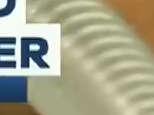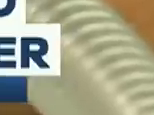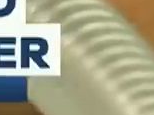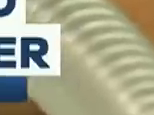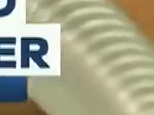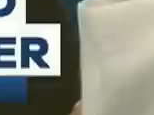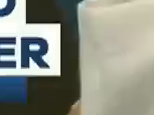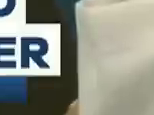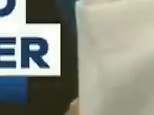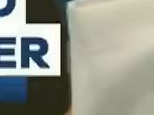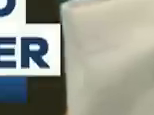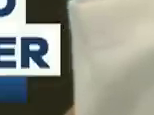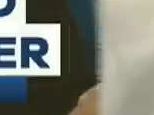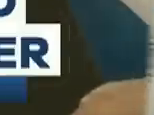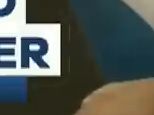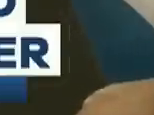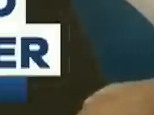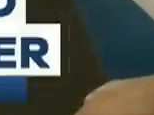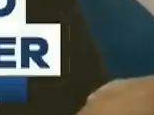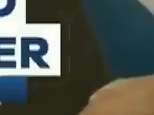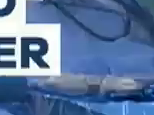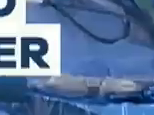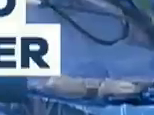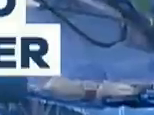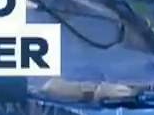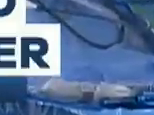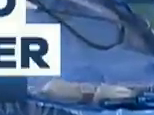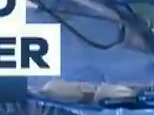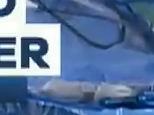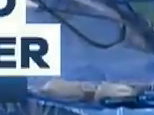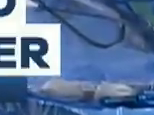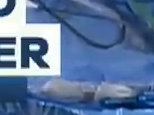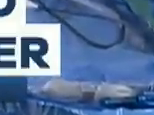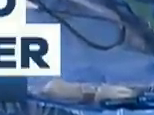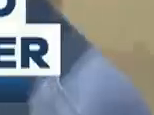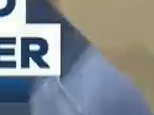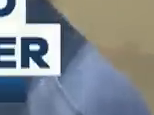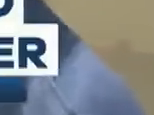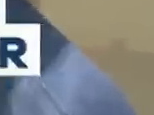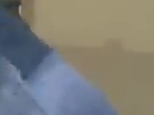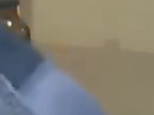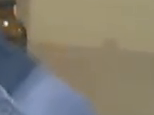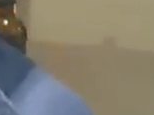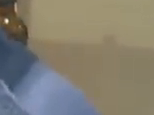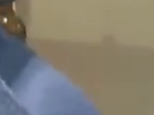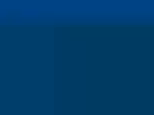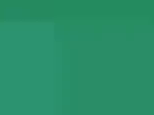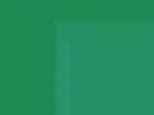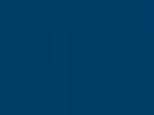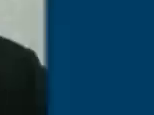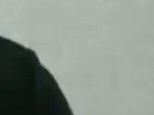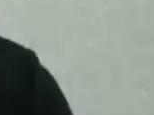en estado crítico con respiración artificial. Se le realiza diálisis tras presentar insuficiencia renal.